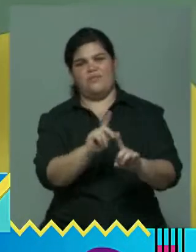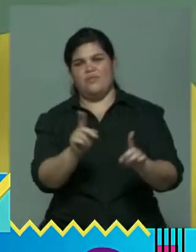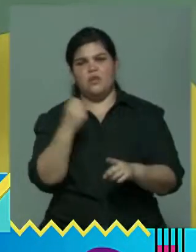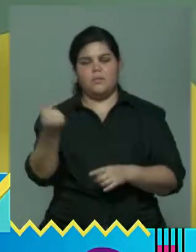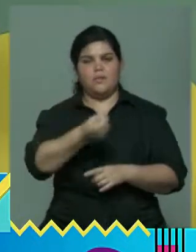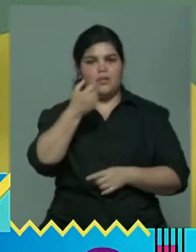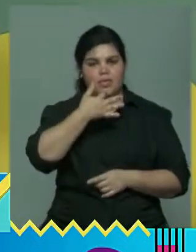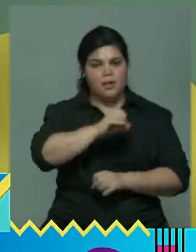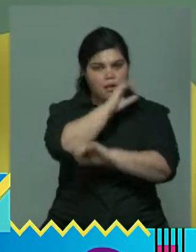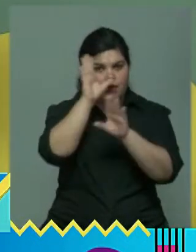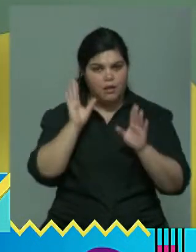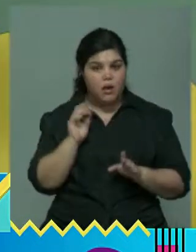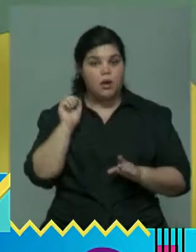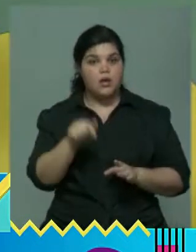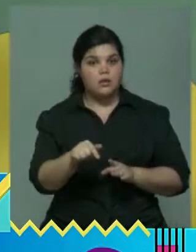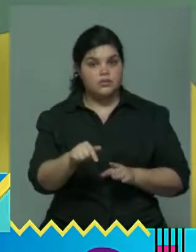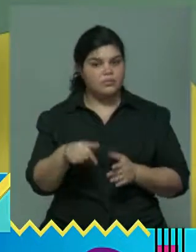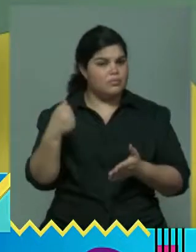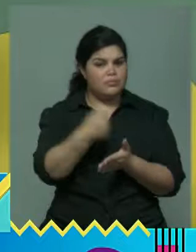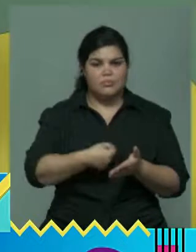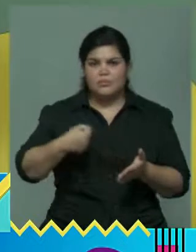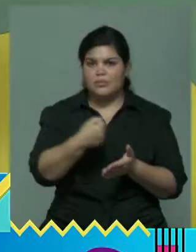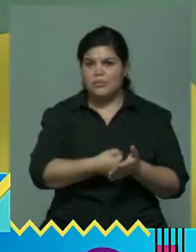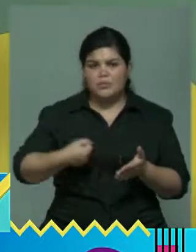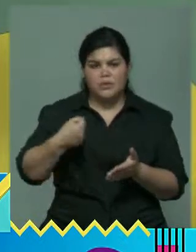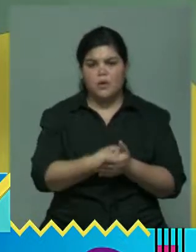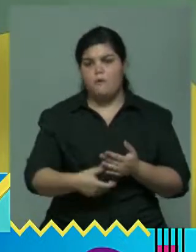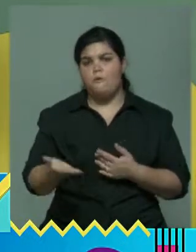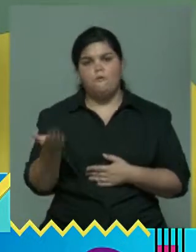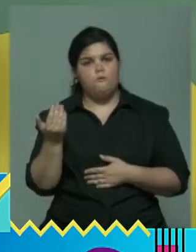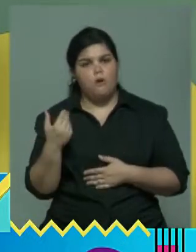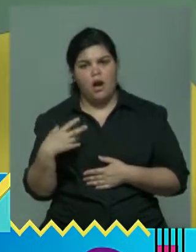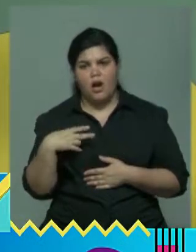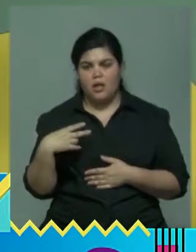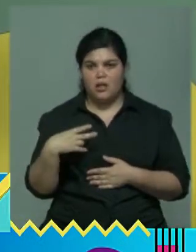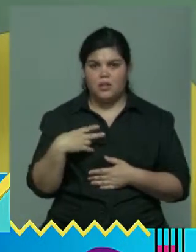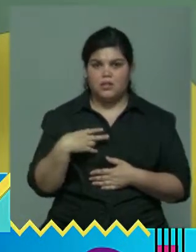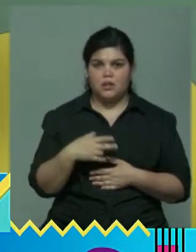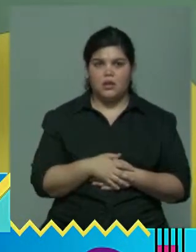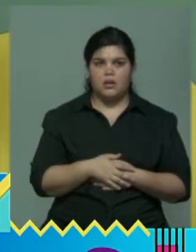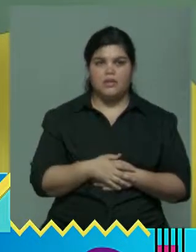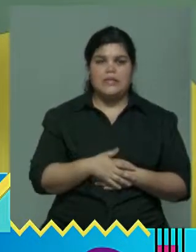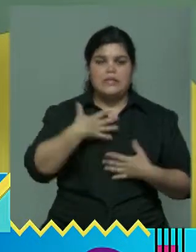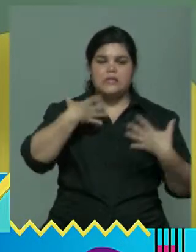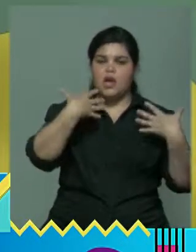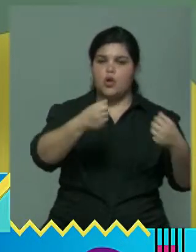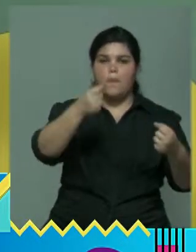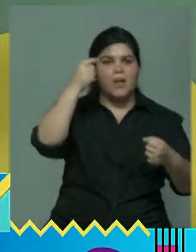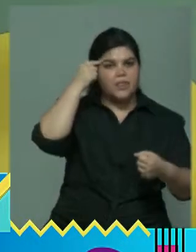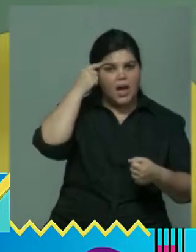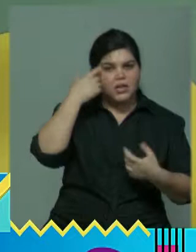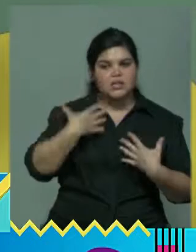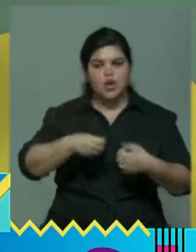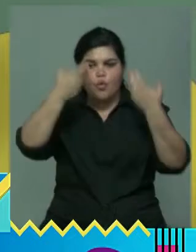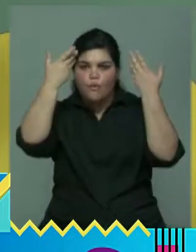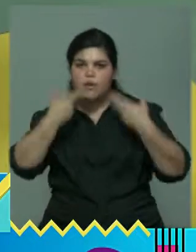Entonces, hay un gran desafío por delante, realmente, desde la salud mental y desde la salud física, digamos, ¿no? Porque